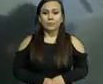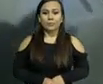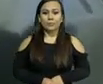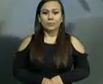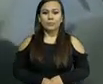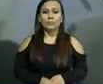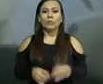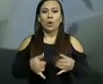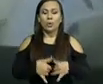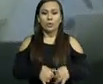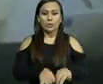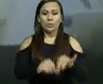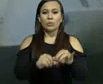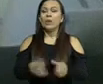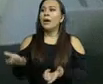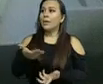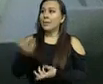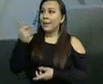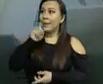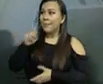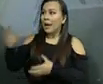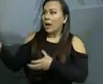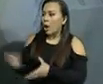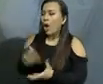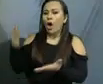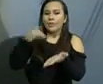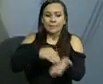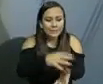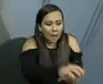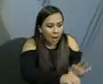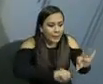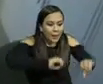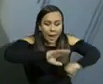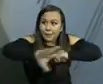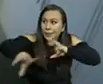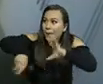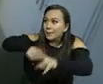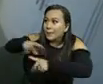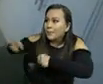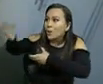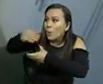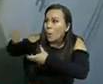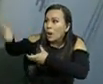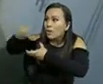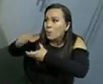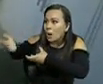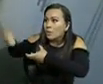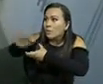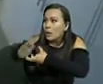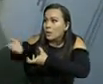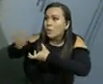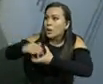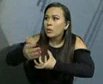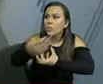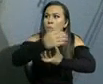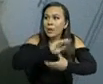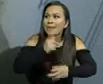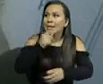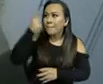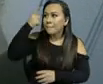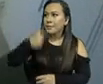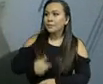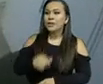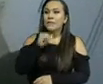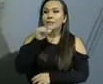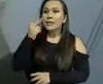significando la mercadería e incluso va a otra persona incluso los emitidos no se